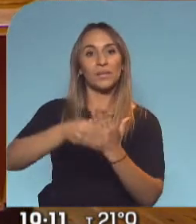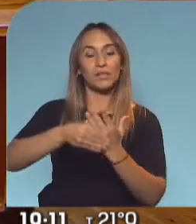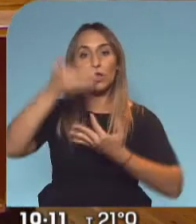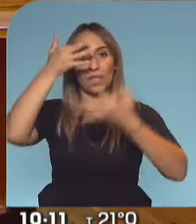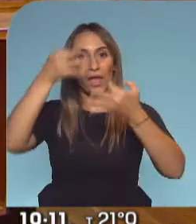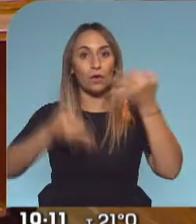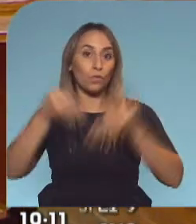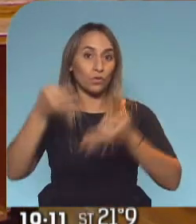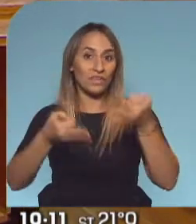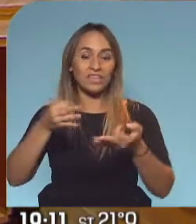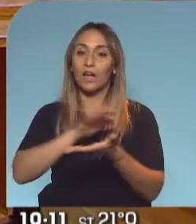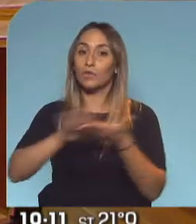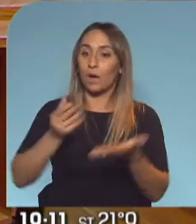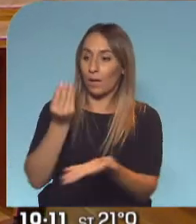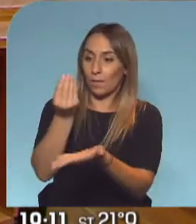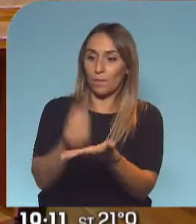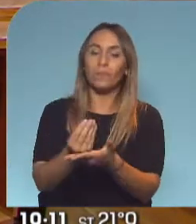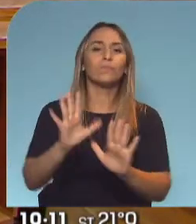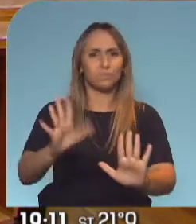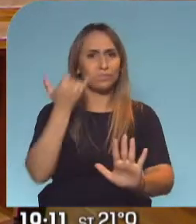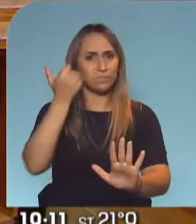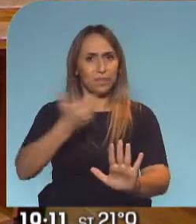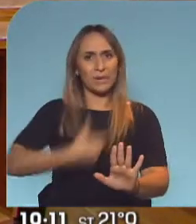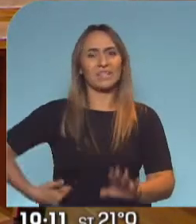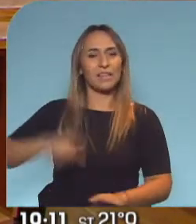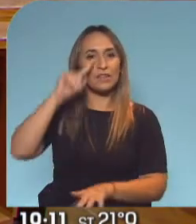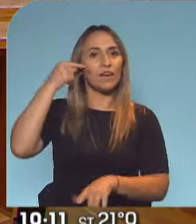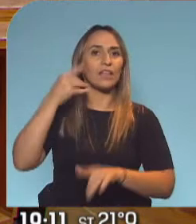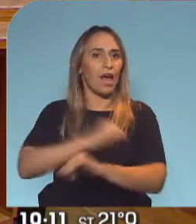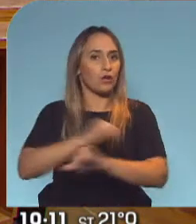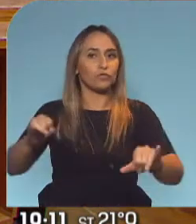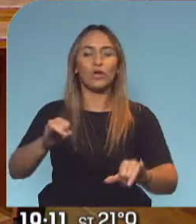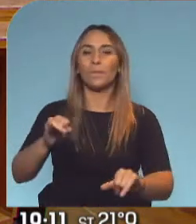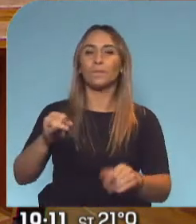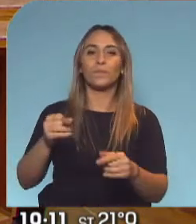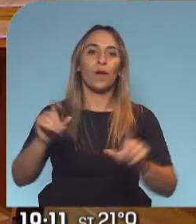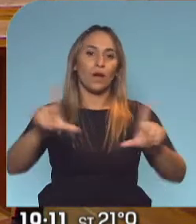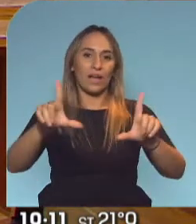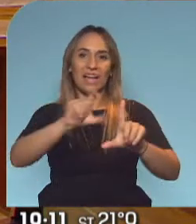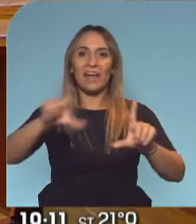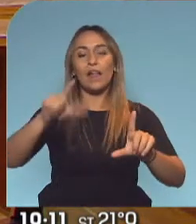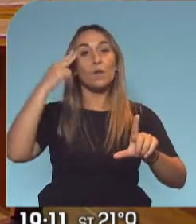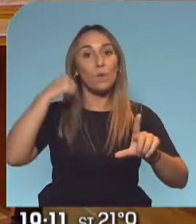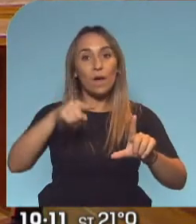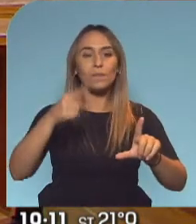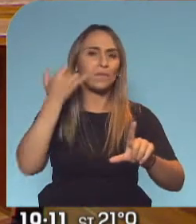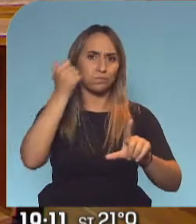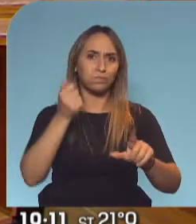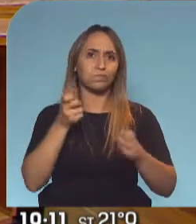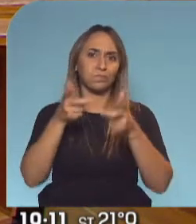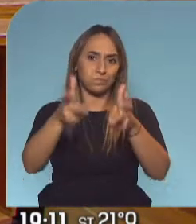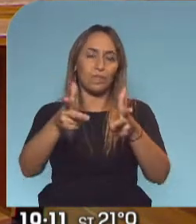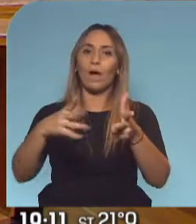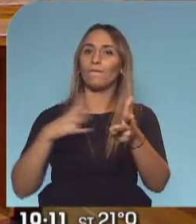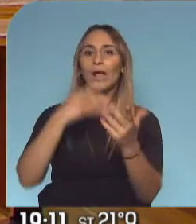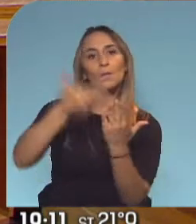no es oficial desde la palabra de Alberto Fernández, que ayer lo ha dicho en Canal 9 junto a Cata Delía y Diego Schurman, todavía no está en los